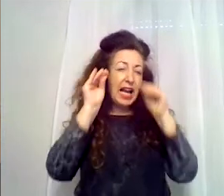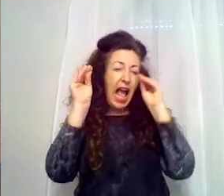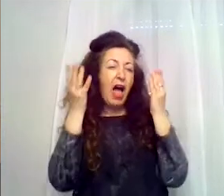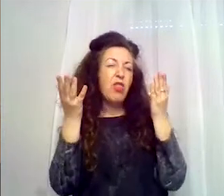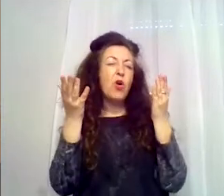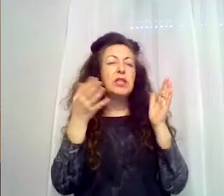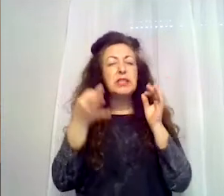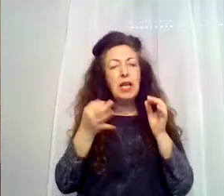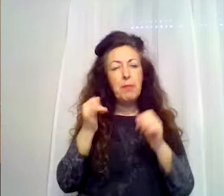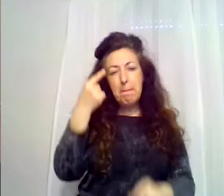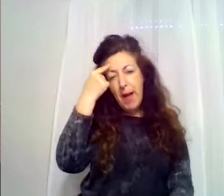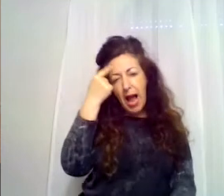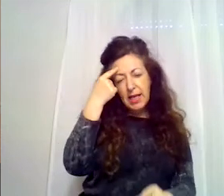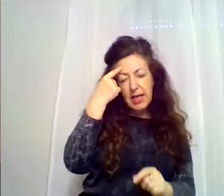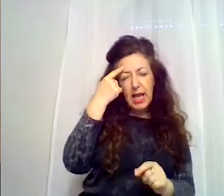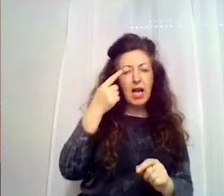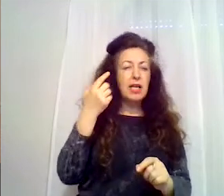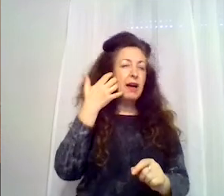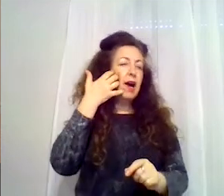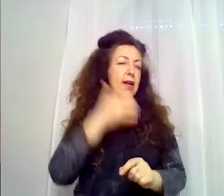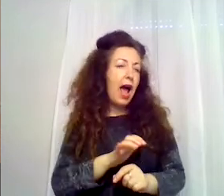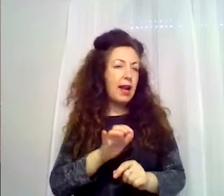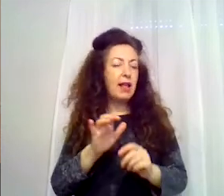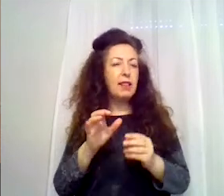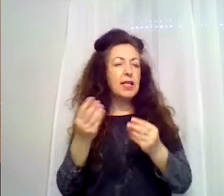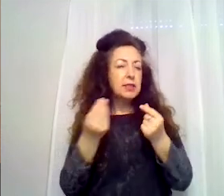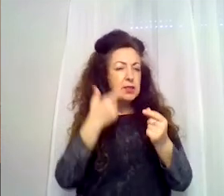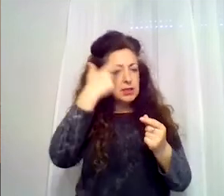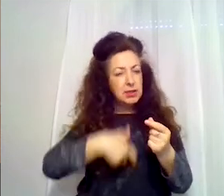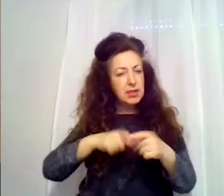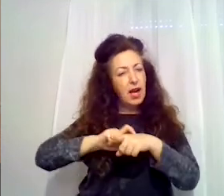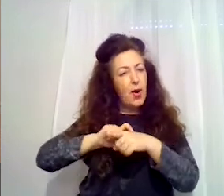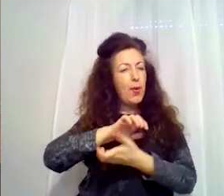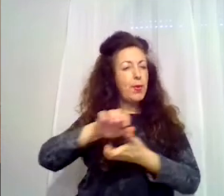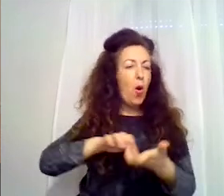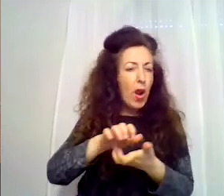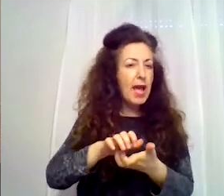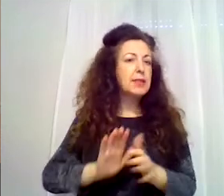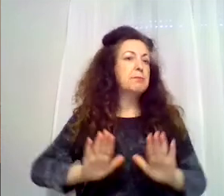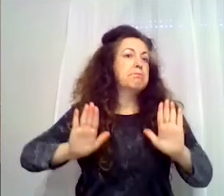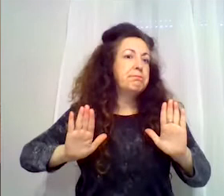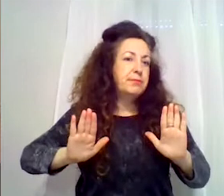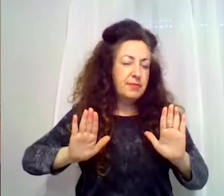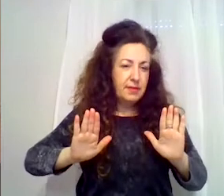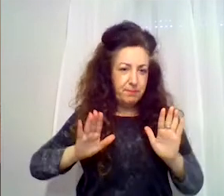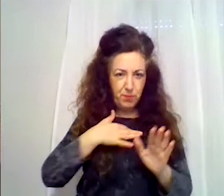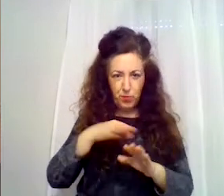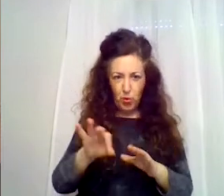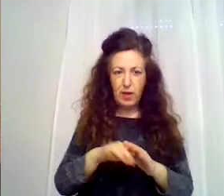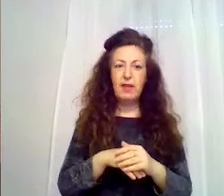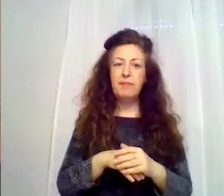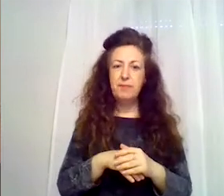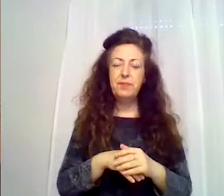fondo de reptiles, pero que se ha pagado con el fondo de reptiles. Esto no es nuevo, esto es antiquísimo, ya ocurre en el